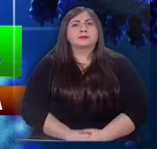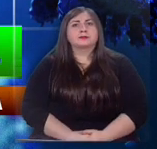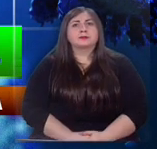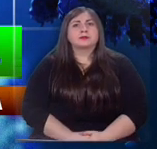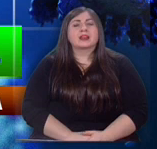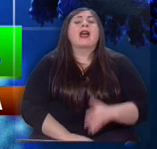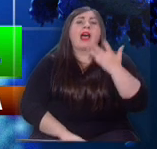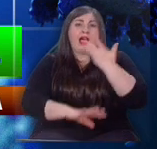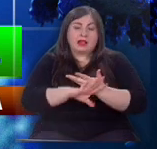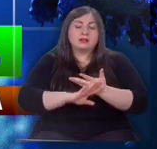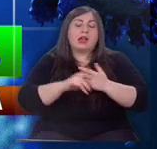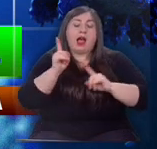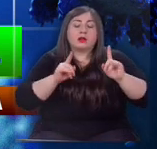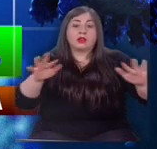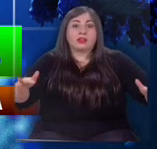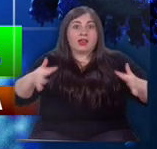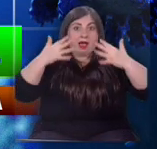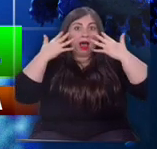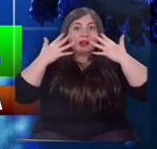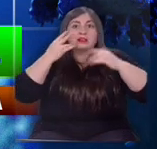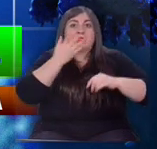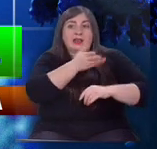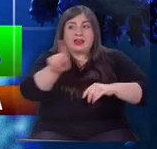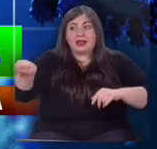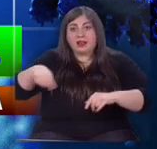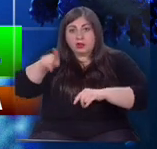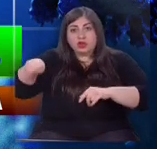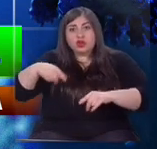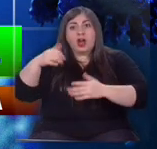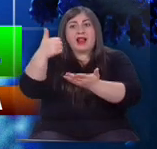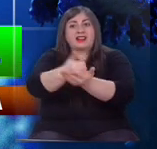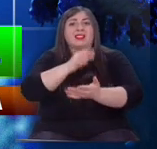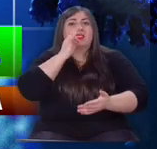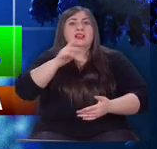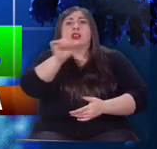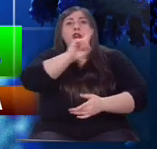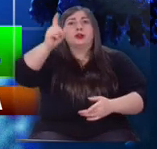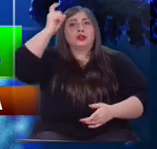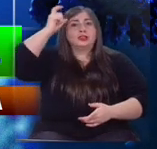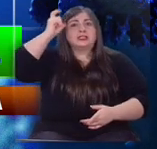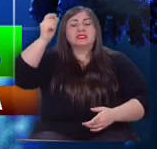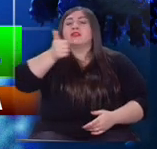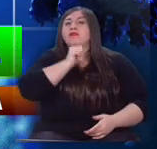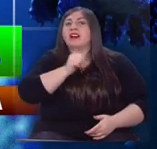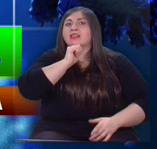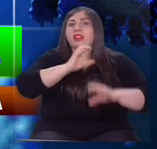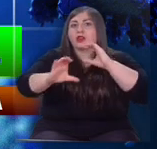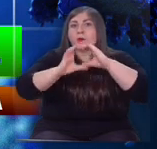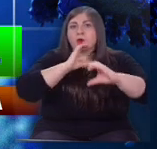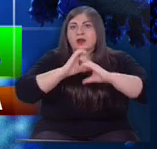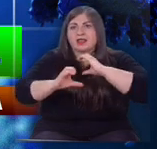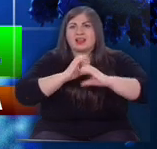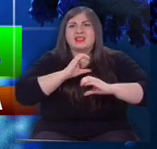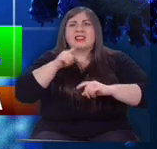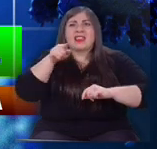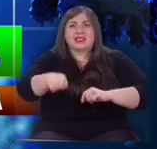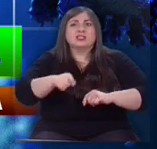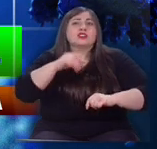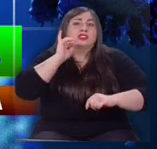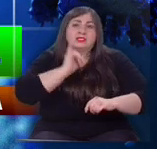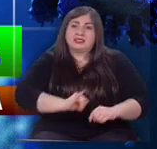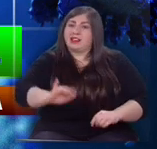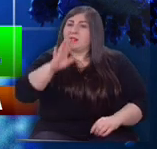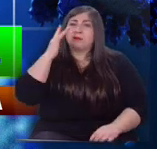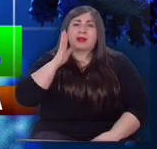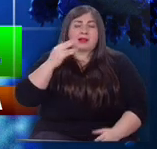hay una cosa que llama mucho la atención, que es, ellos denominan de distinta manera, la inconsciencia y la falta de comunicación. Si usted suma esas dos alternativas, un 30%. Y ese es el